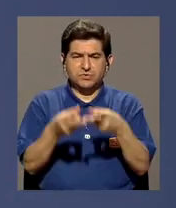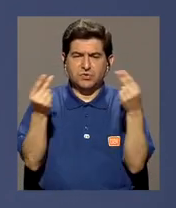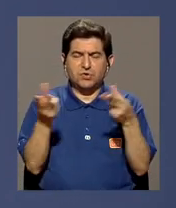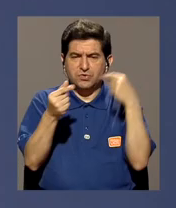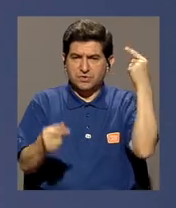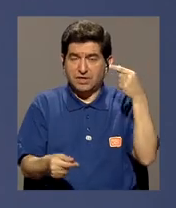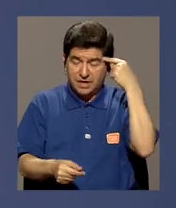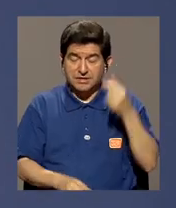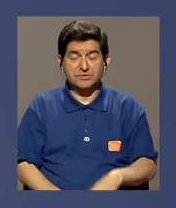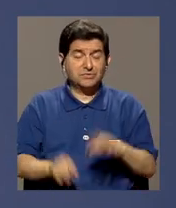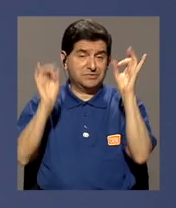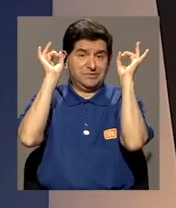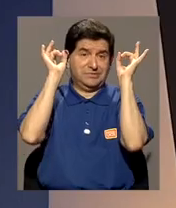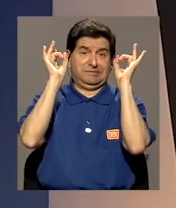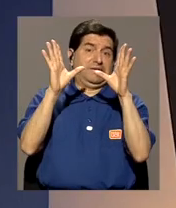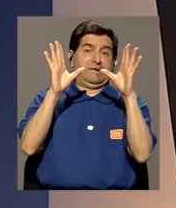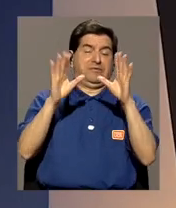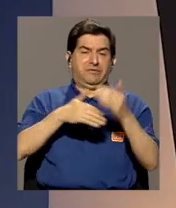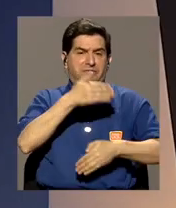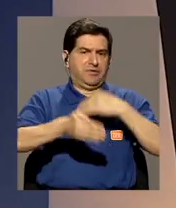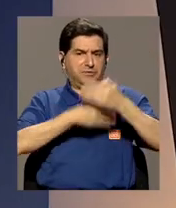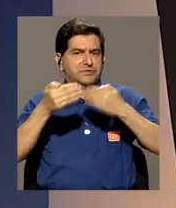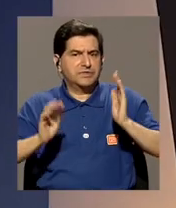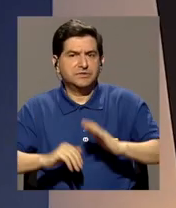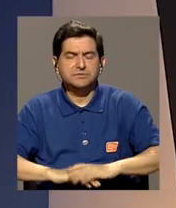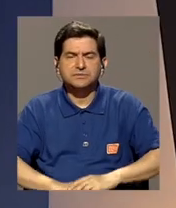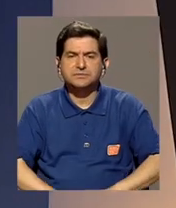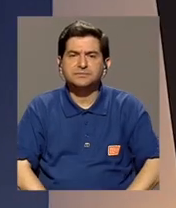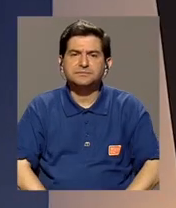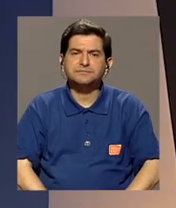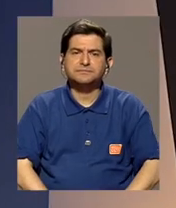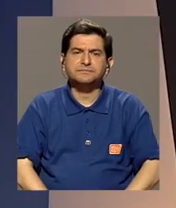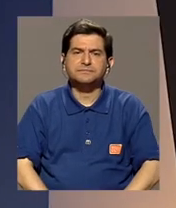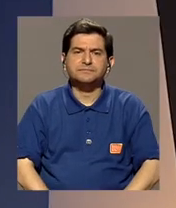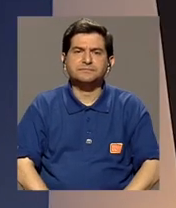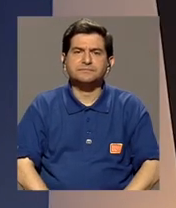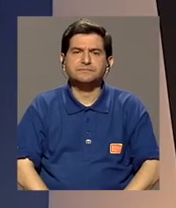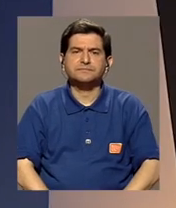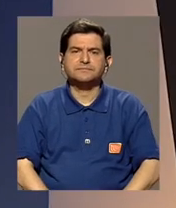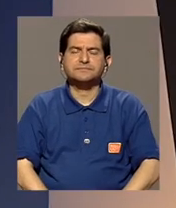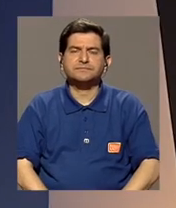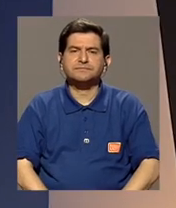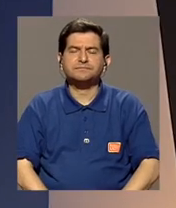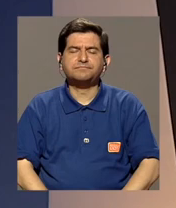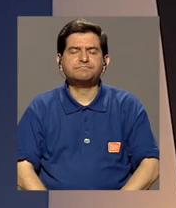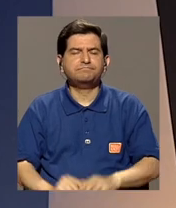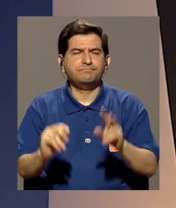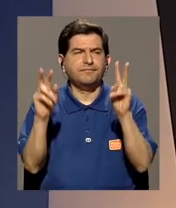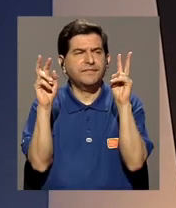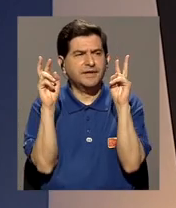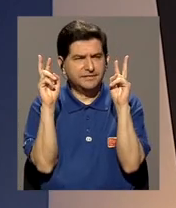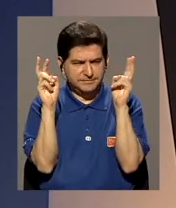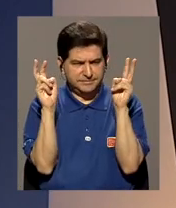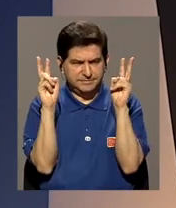desastrosa bueno el tema